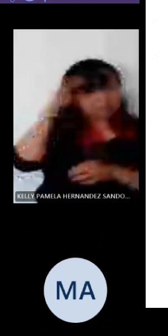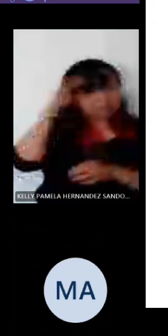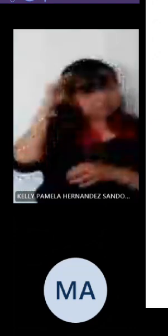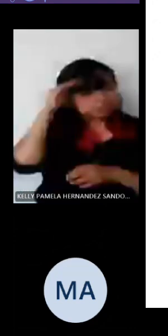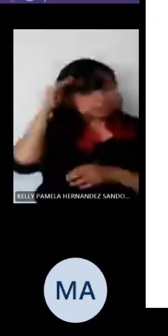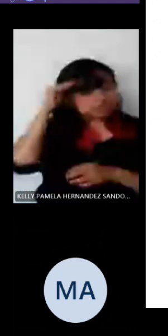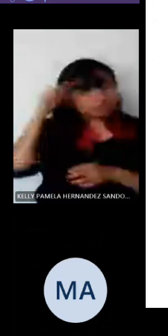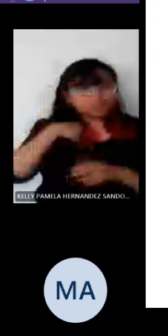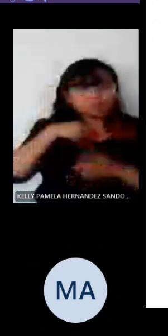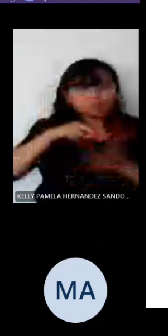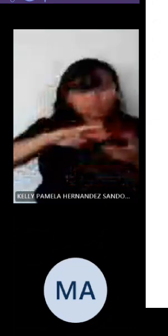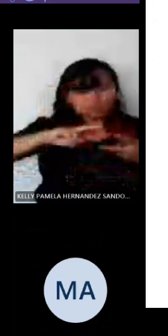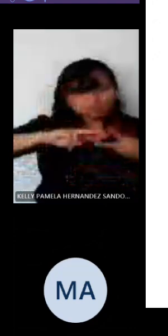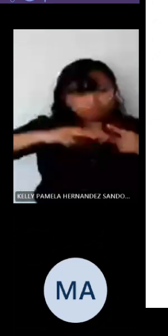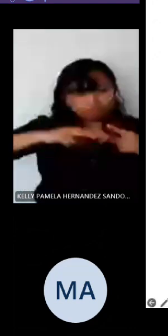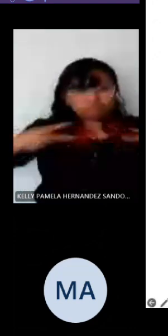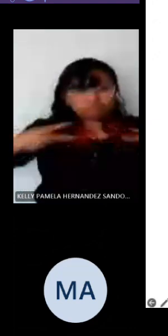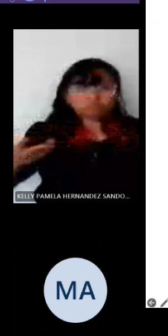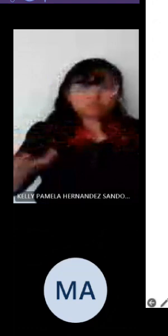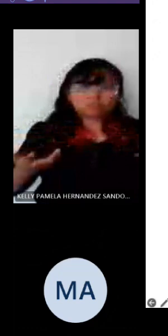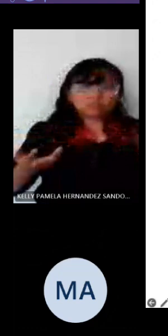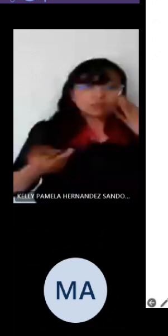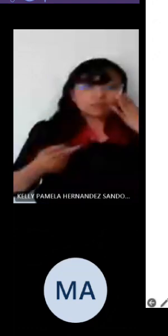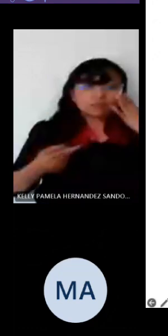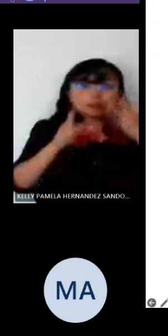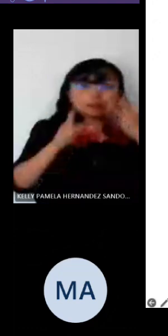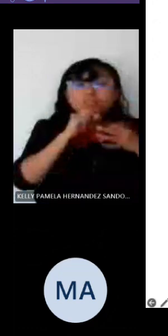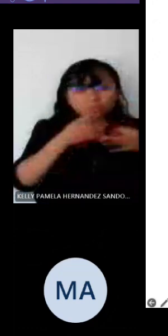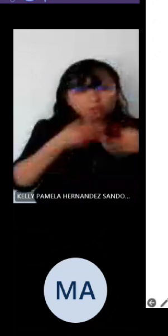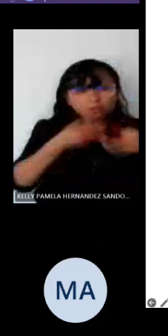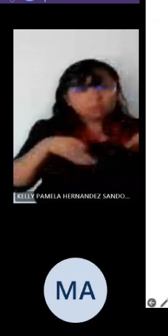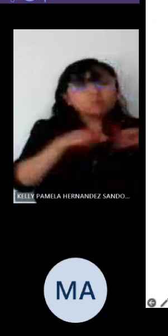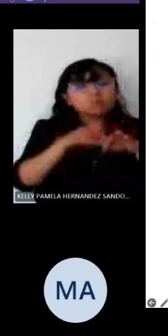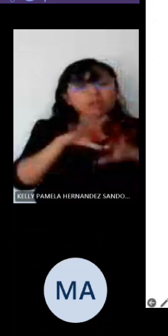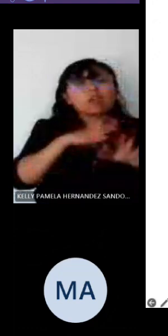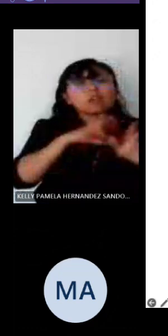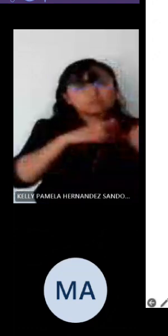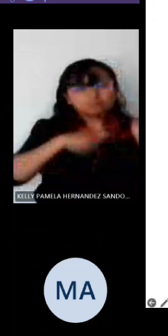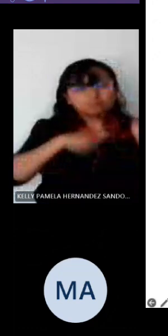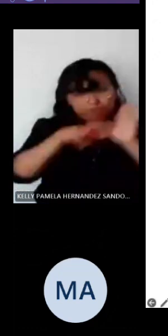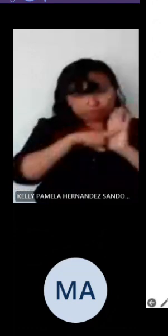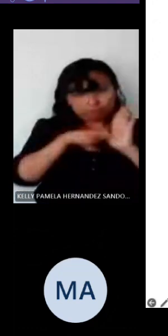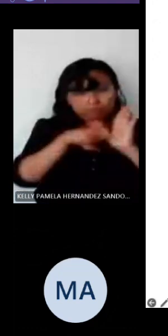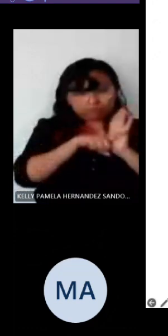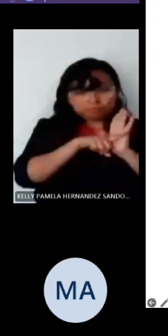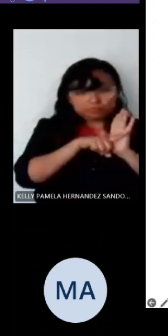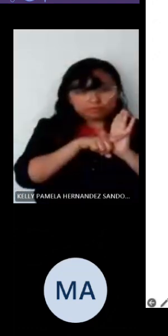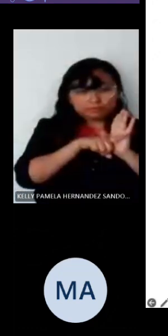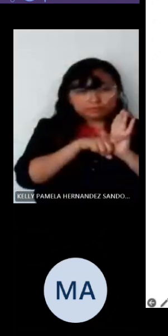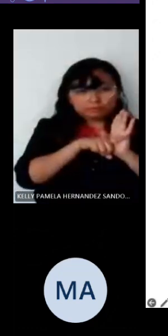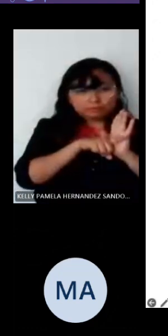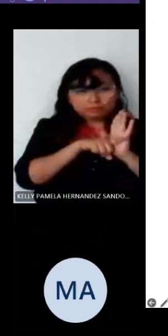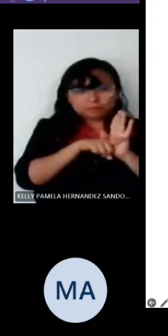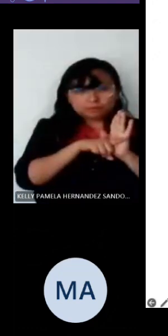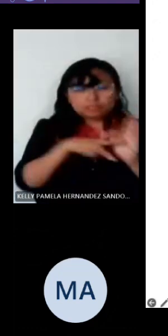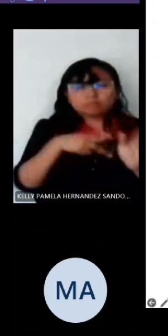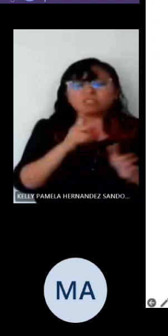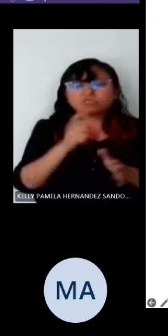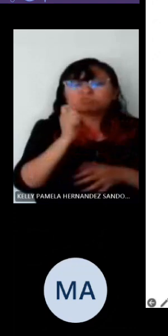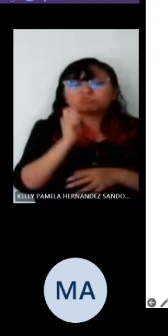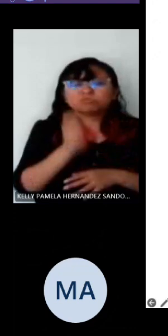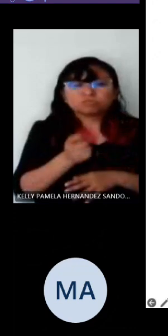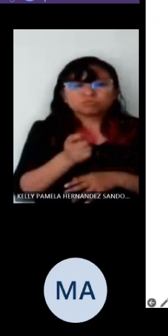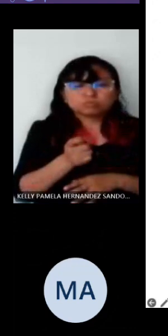molecular. Y la otra que también es muy relevante es que tuvimos resultados negativos. Esto no significa que no tengan una